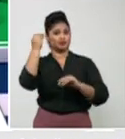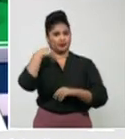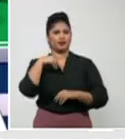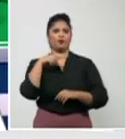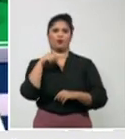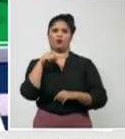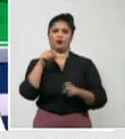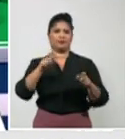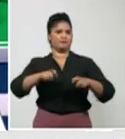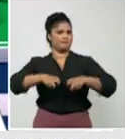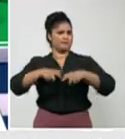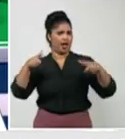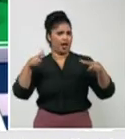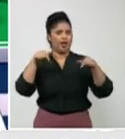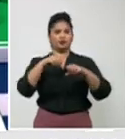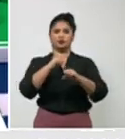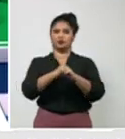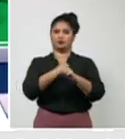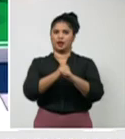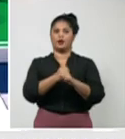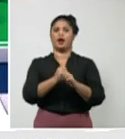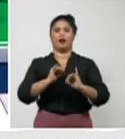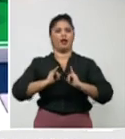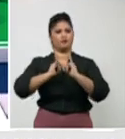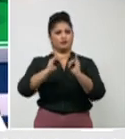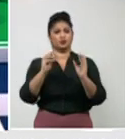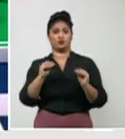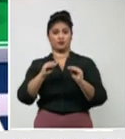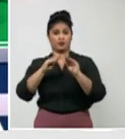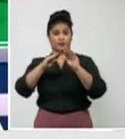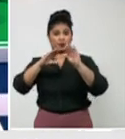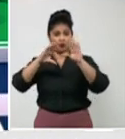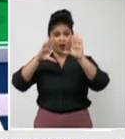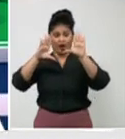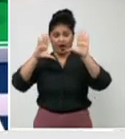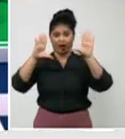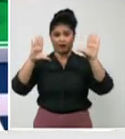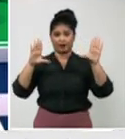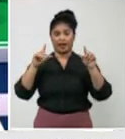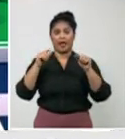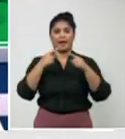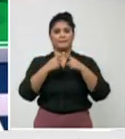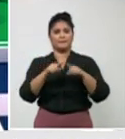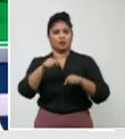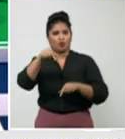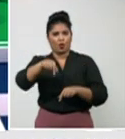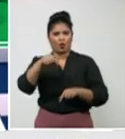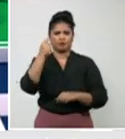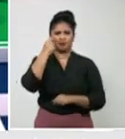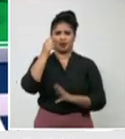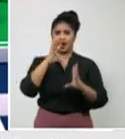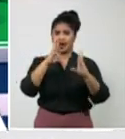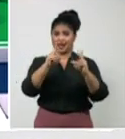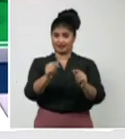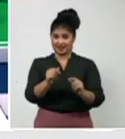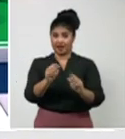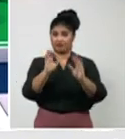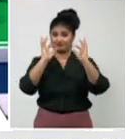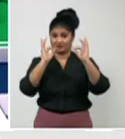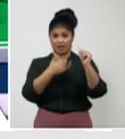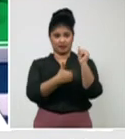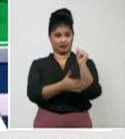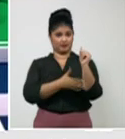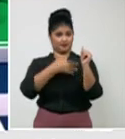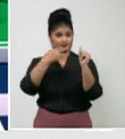por un equipo de compañeros, pero esta mañana ya cuando veíamos la cifra final, realmente uno dice, bueno, es que